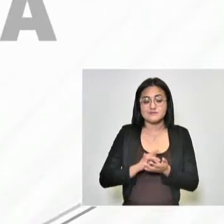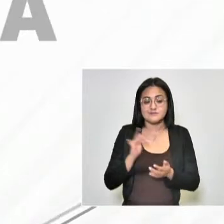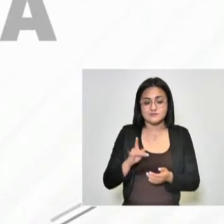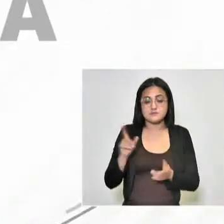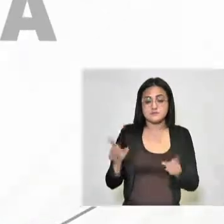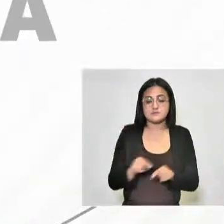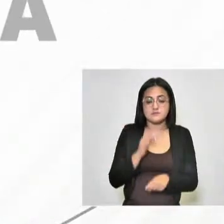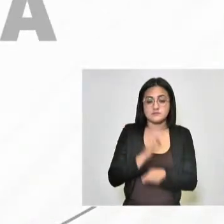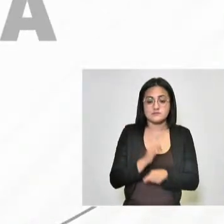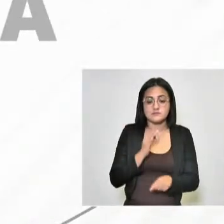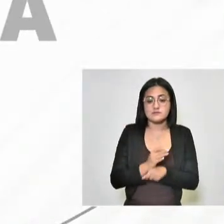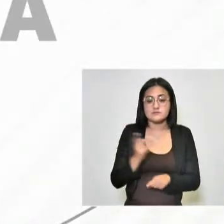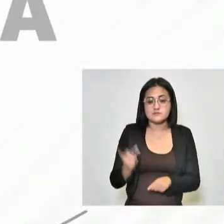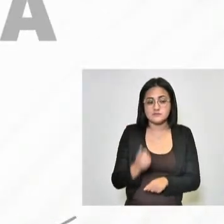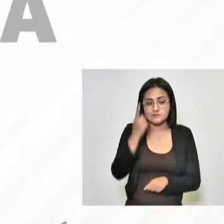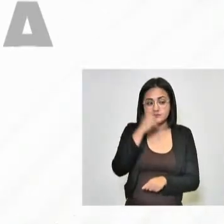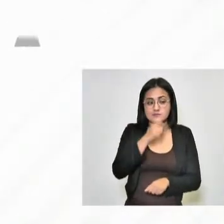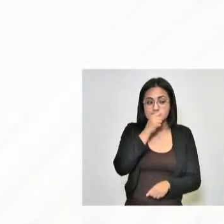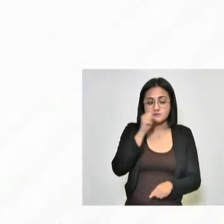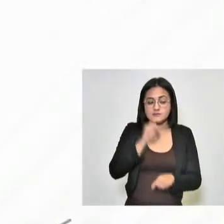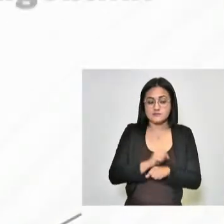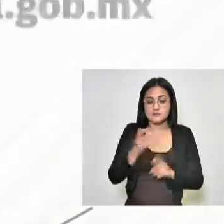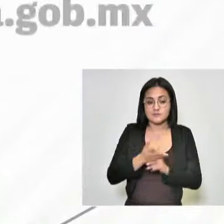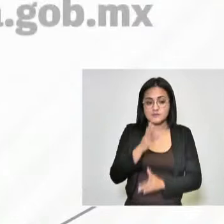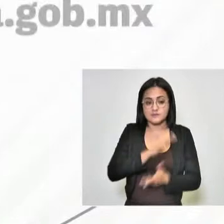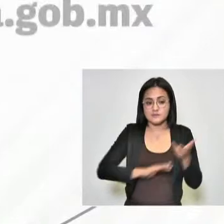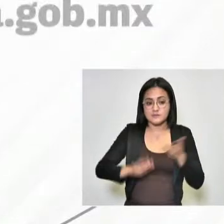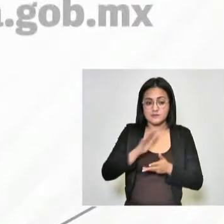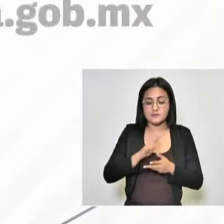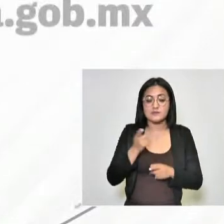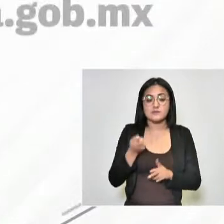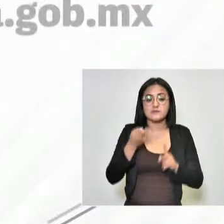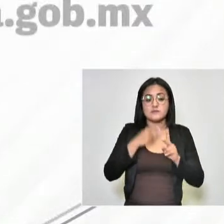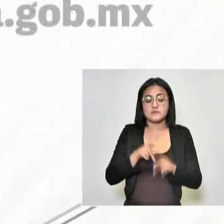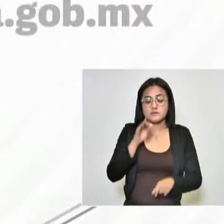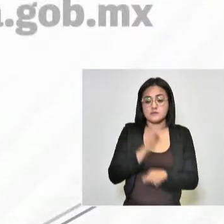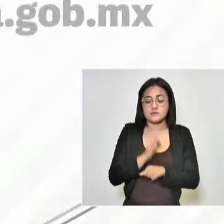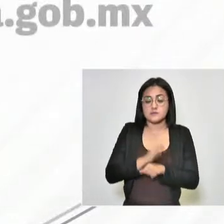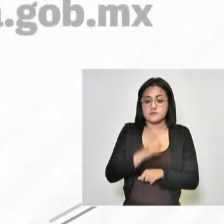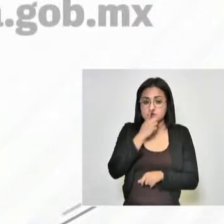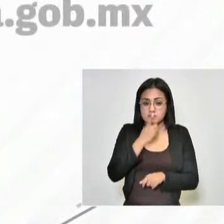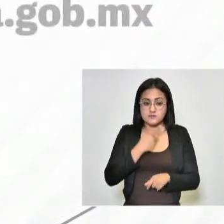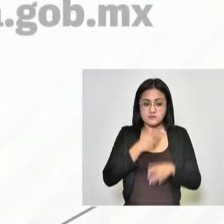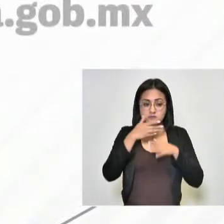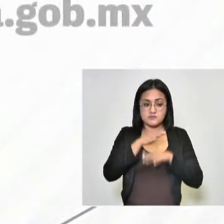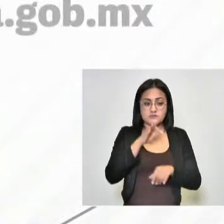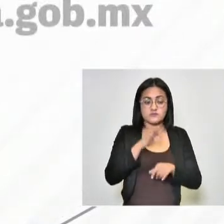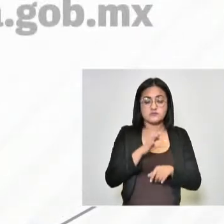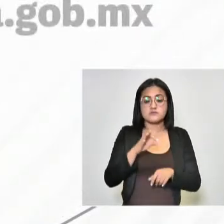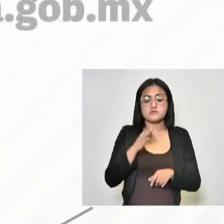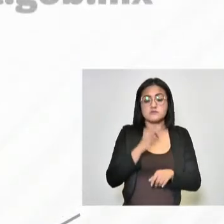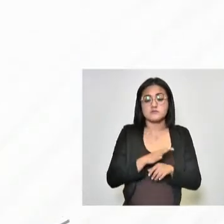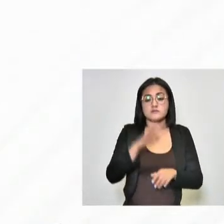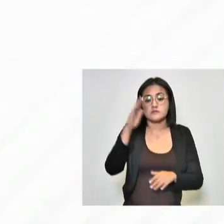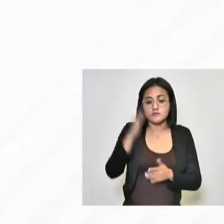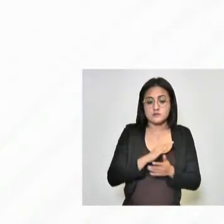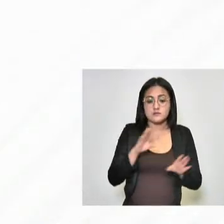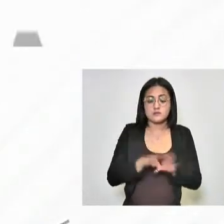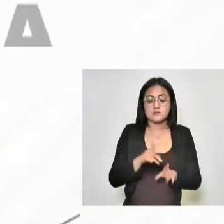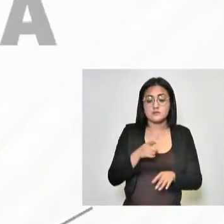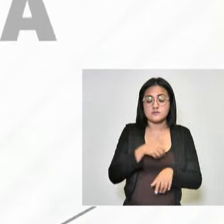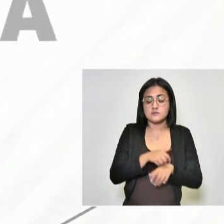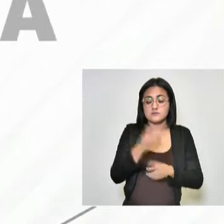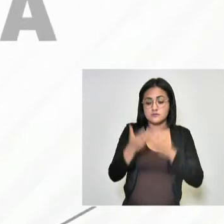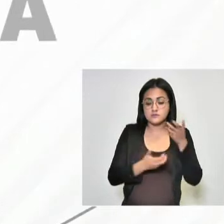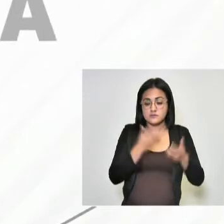Gracias. Nada más es una pregunta para la secretaria del Medio Ambiente. Al principio nos informó acerca de que han disminuido el número de